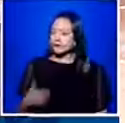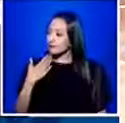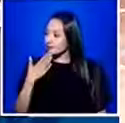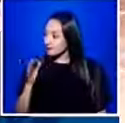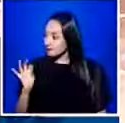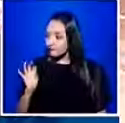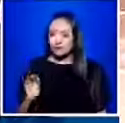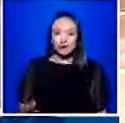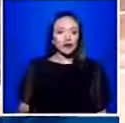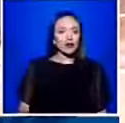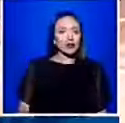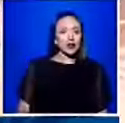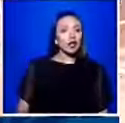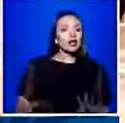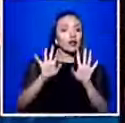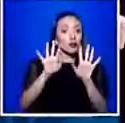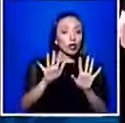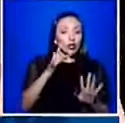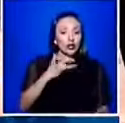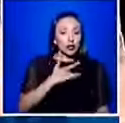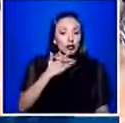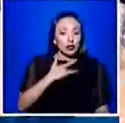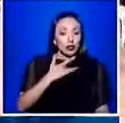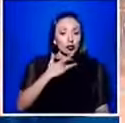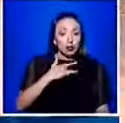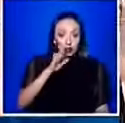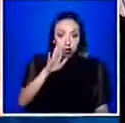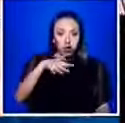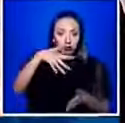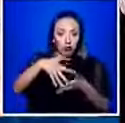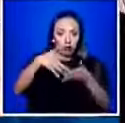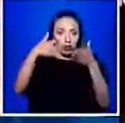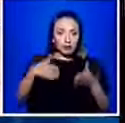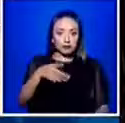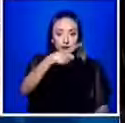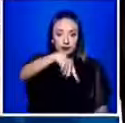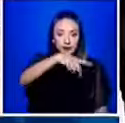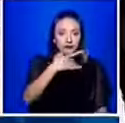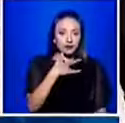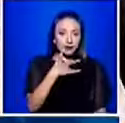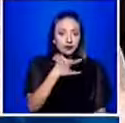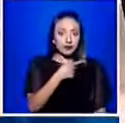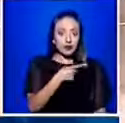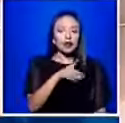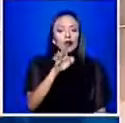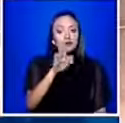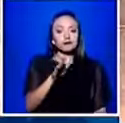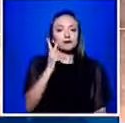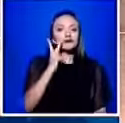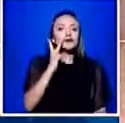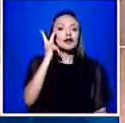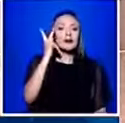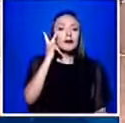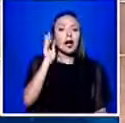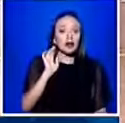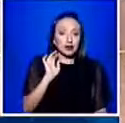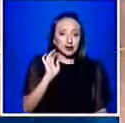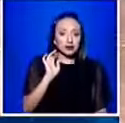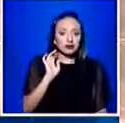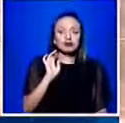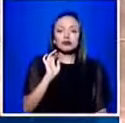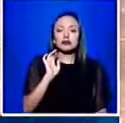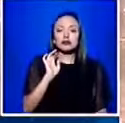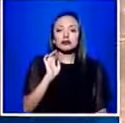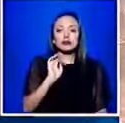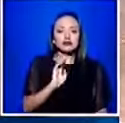Bueno, este es el sentimiento que tienen los estudiantes. Como ustedes pueden observar, ya en pocos minutos más ya los padres están dándole